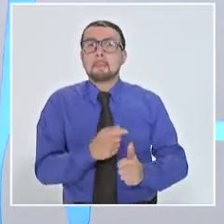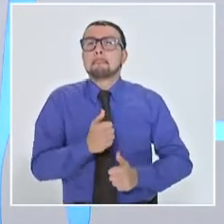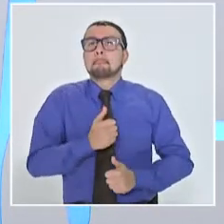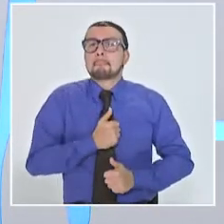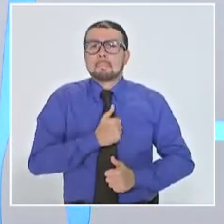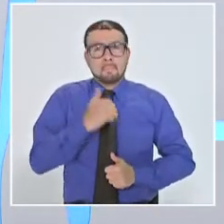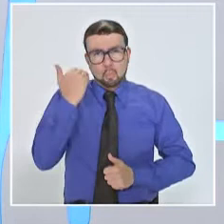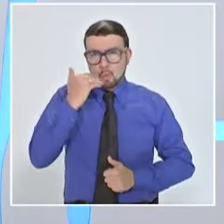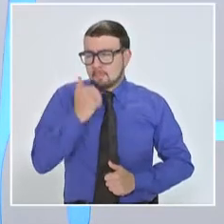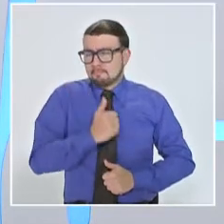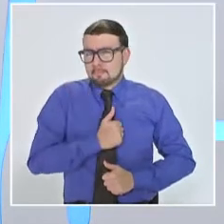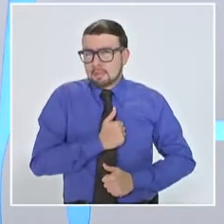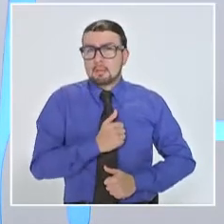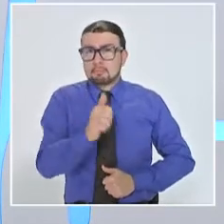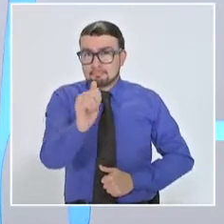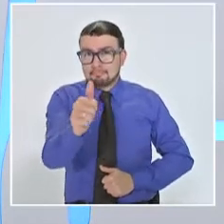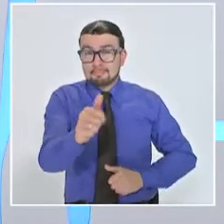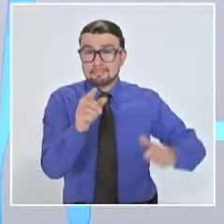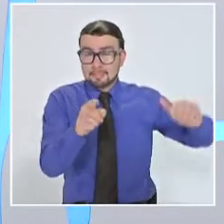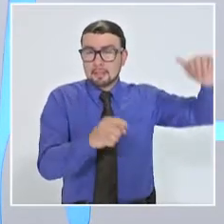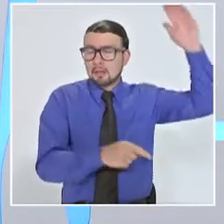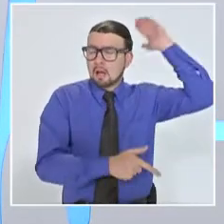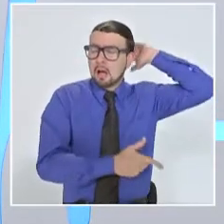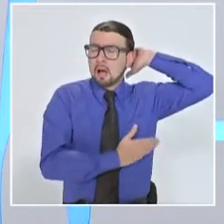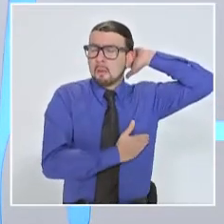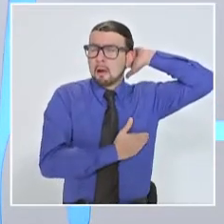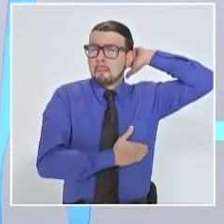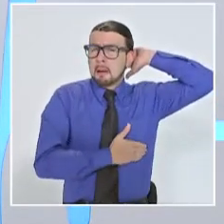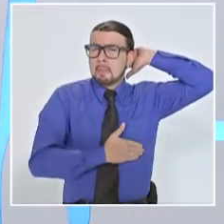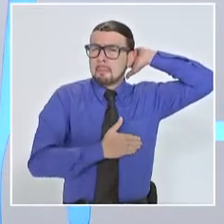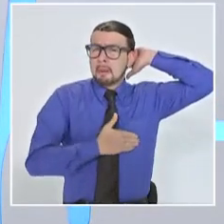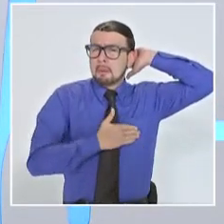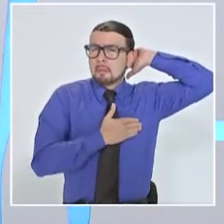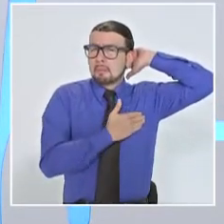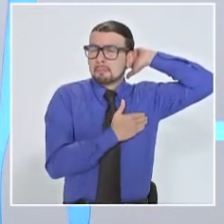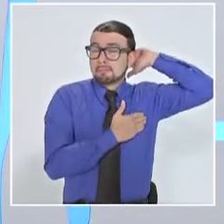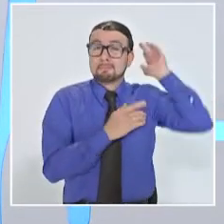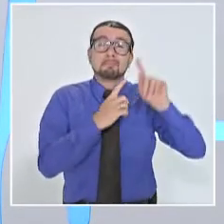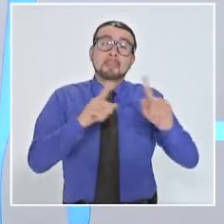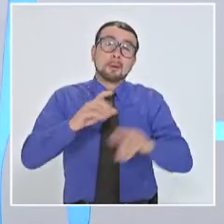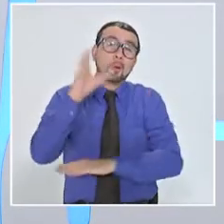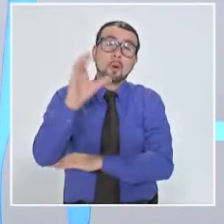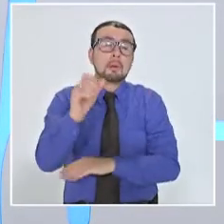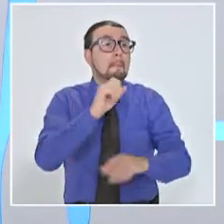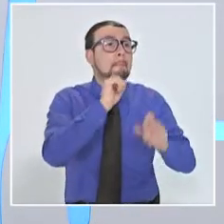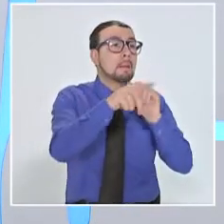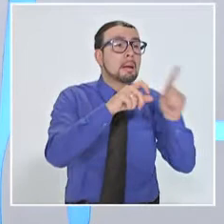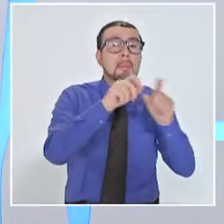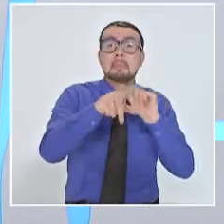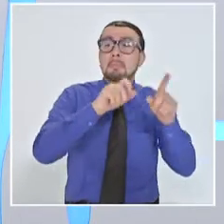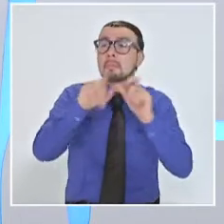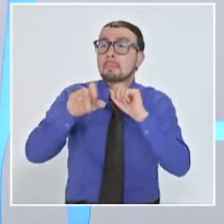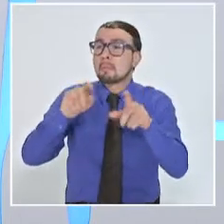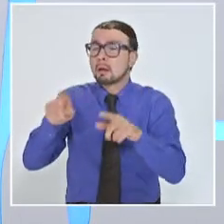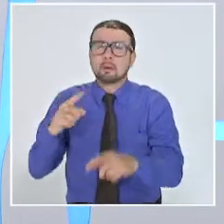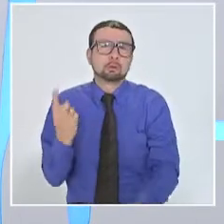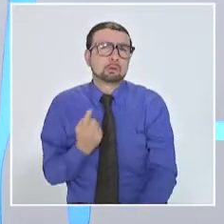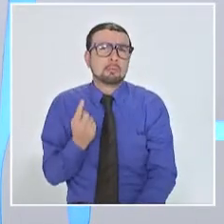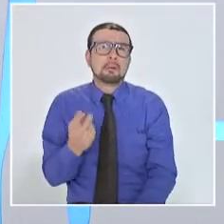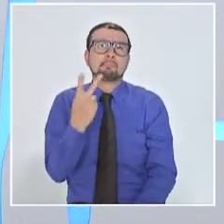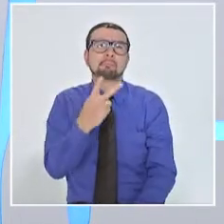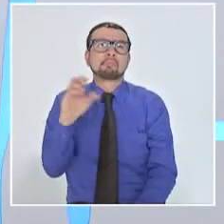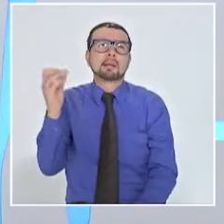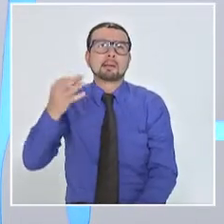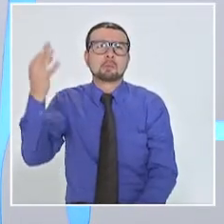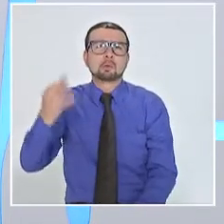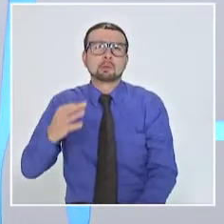mujer. Pero lamentablemente en las encuestas que se han hecho a nivel nacional, se ha encontrado que solamente el 20% de las